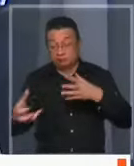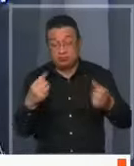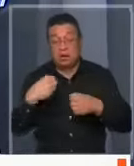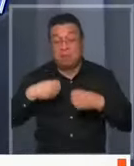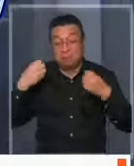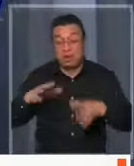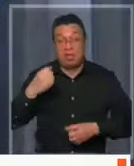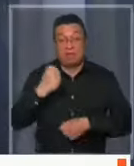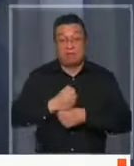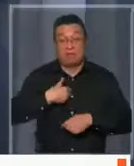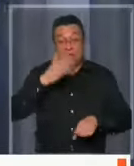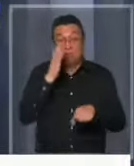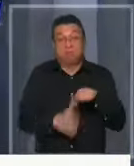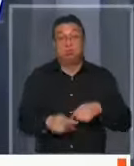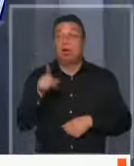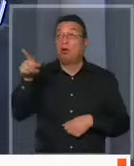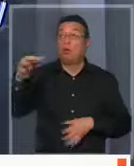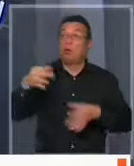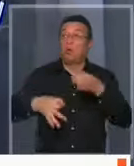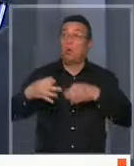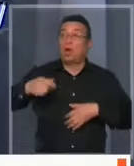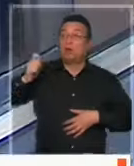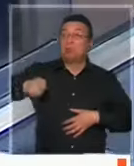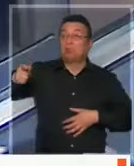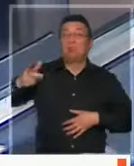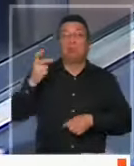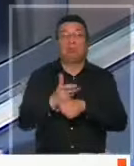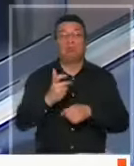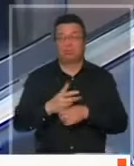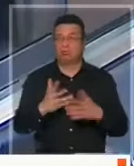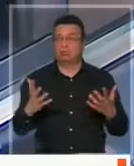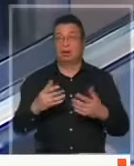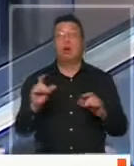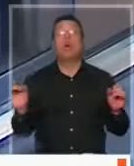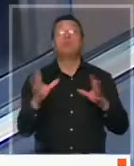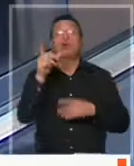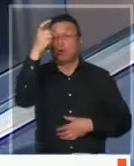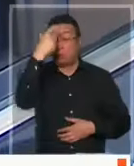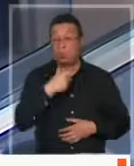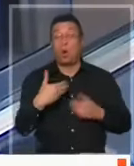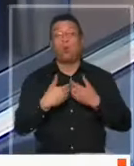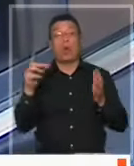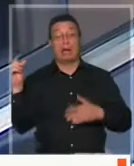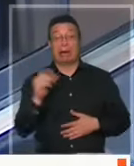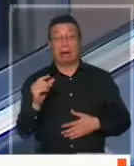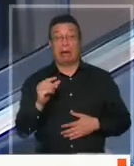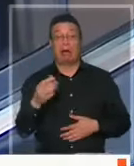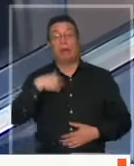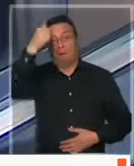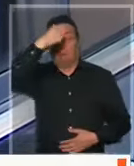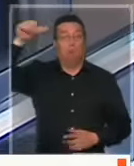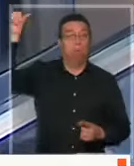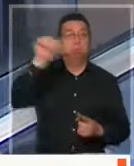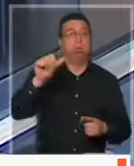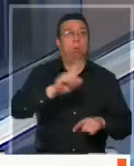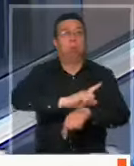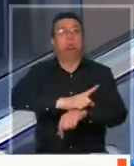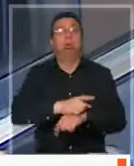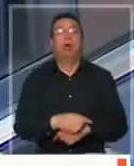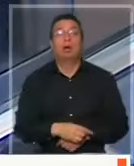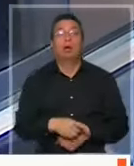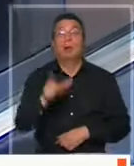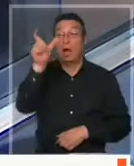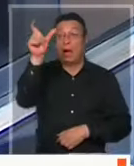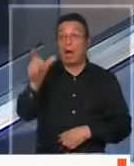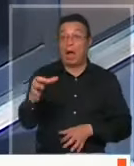trabajo y ellos que hagan eso no corresponde, ¿o no? Si hubiese sido una persona cualquiera, claro, le dan una pena que corresponde. Pero al